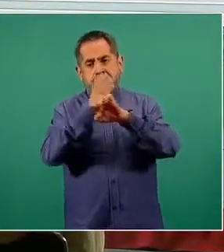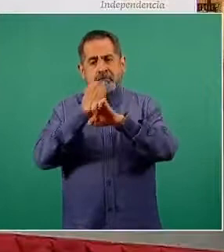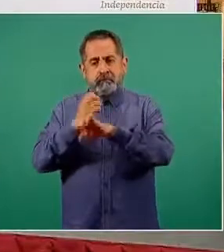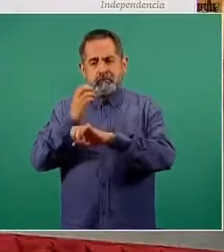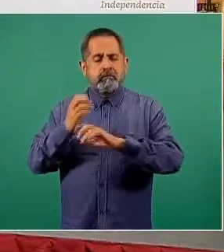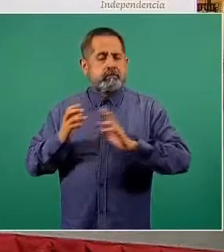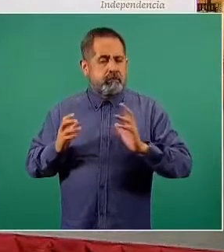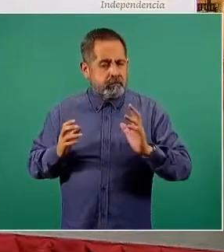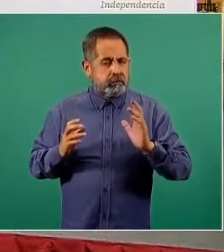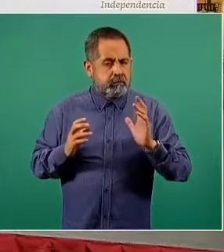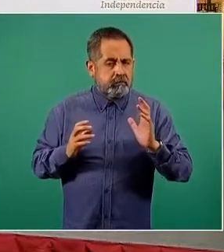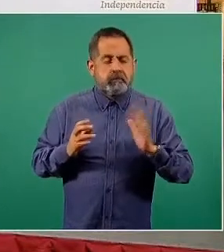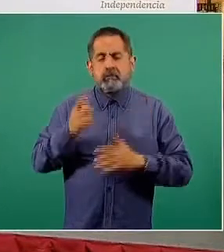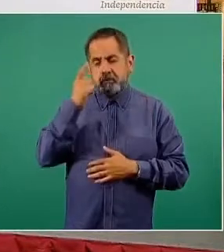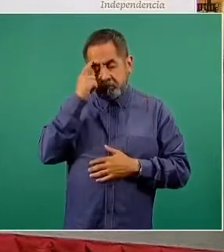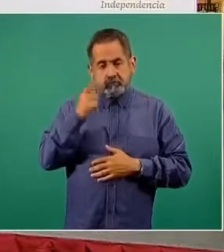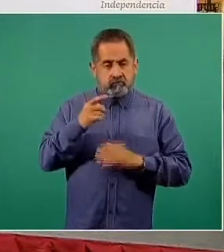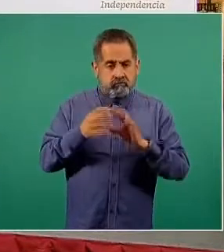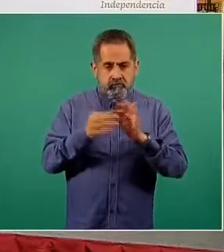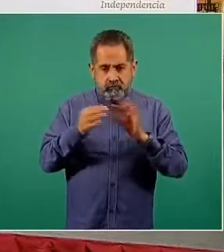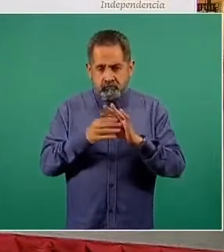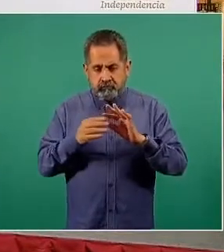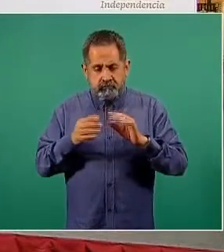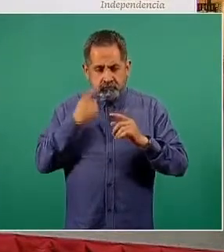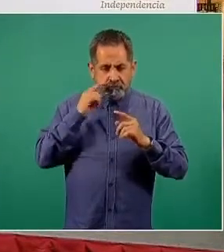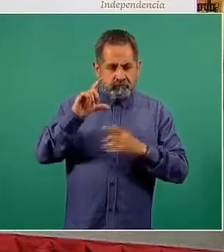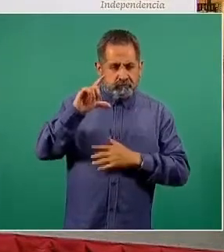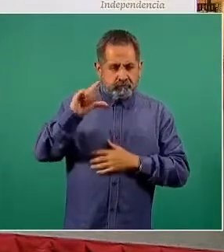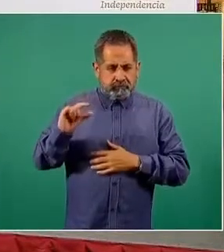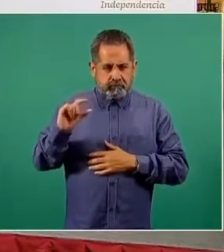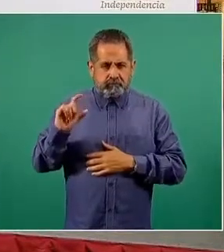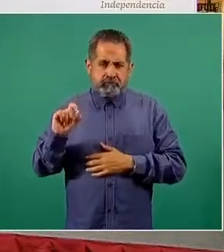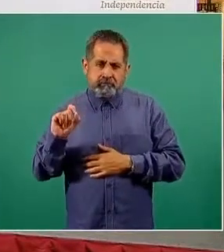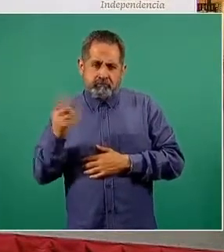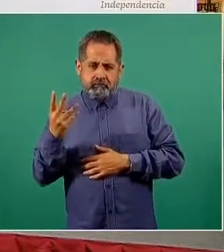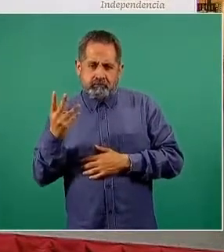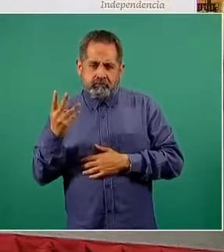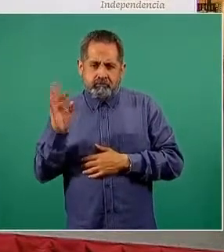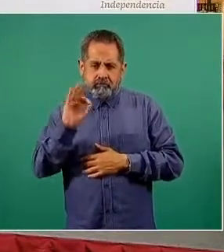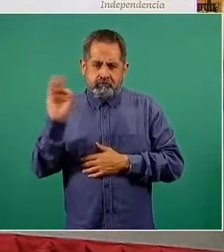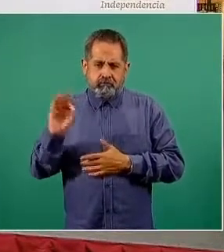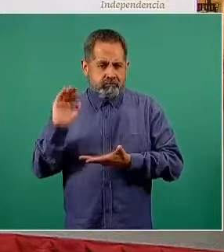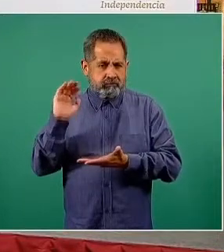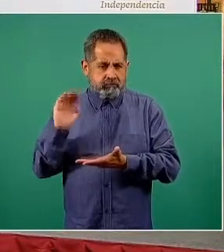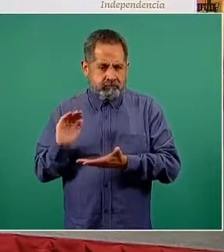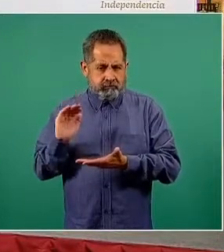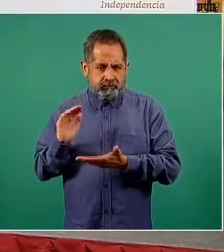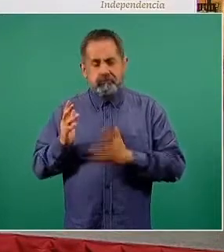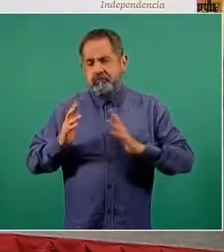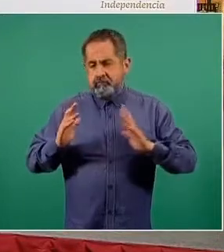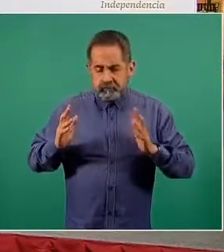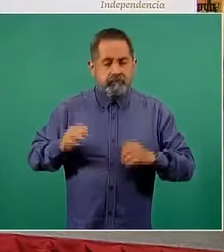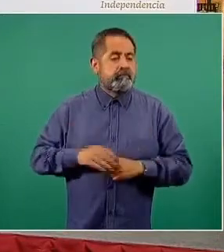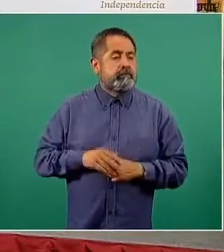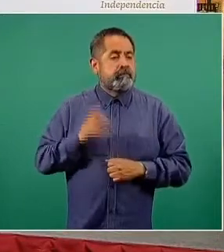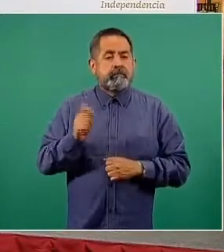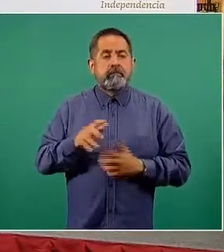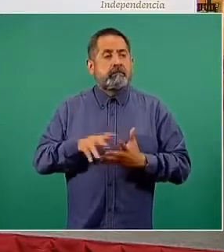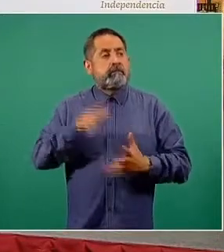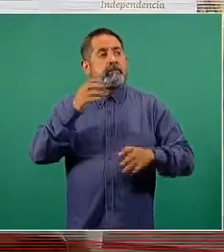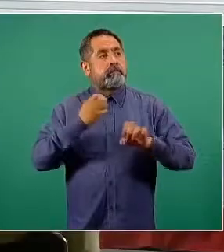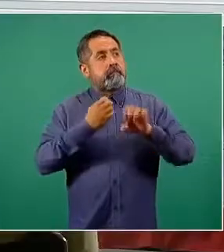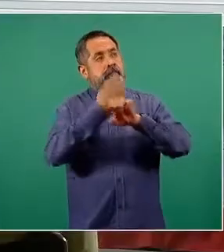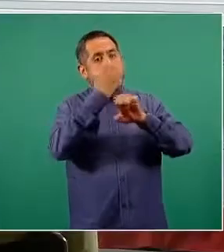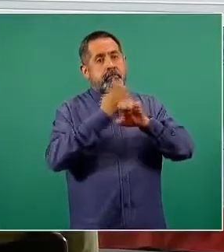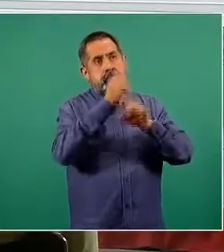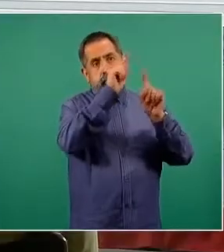federativas. Y entonces, para poder tener una reducción de menos 24%, significa que la mayoría de las entidades